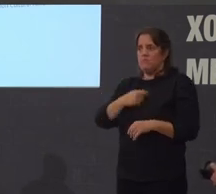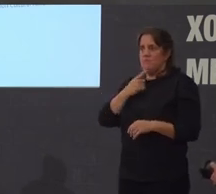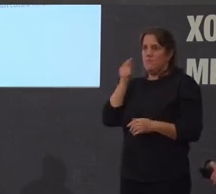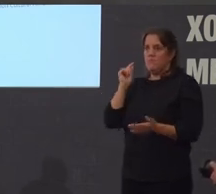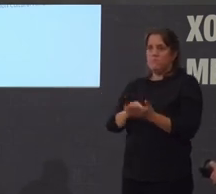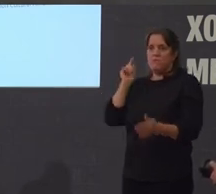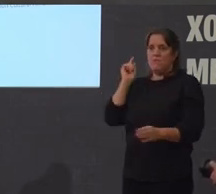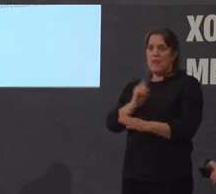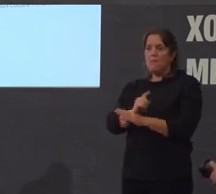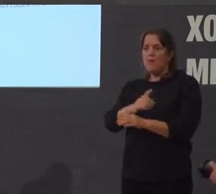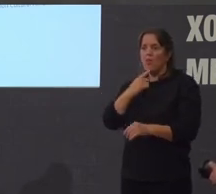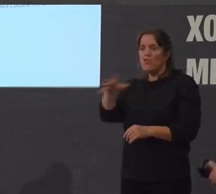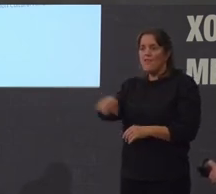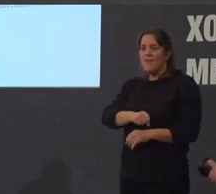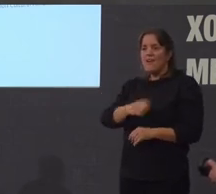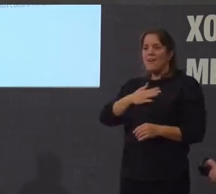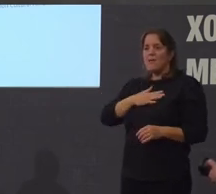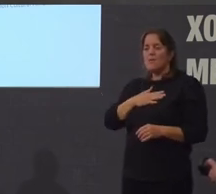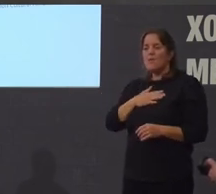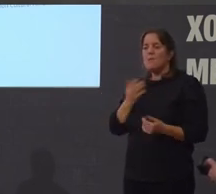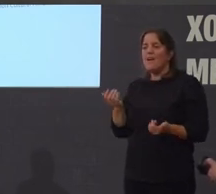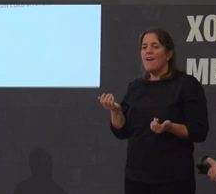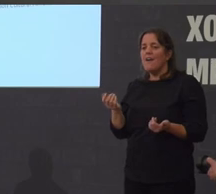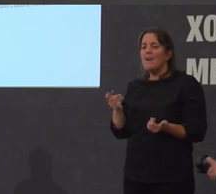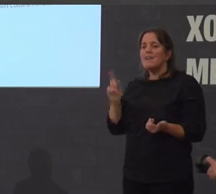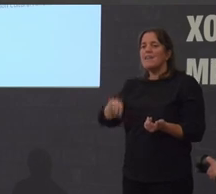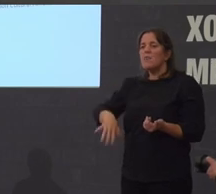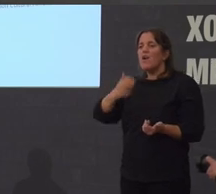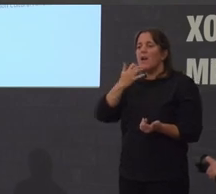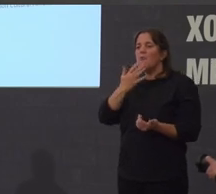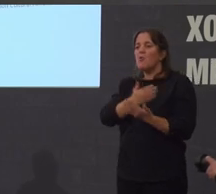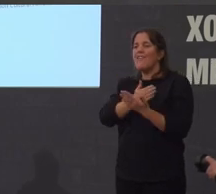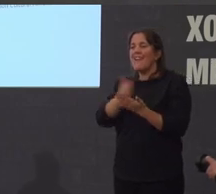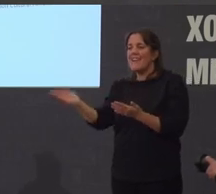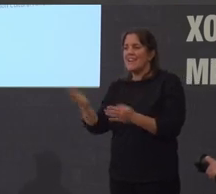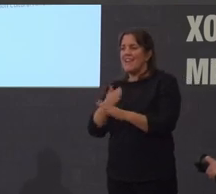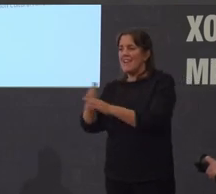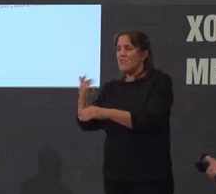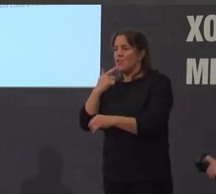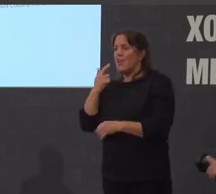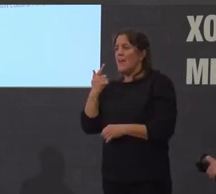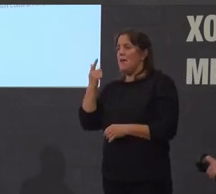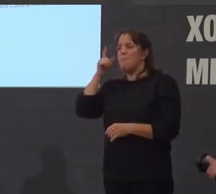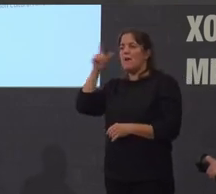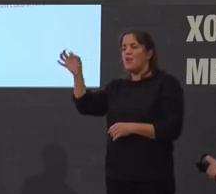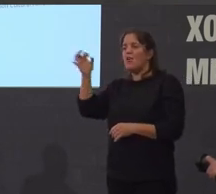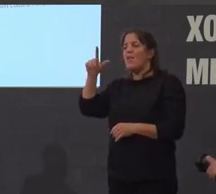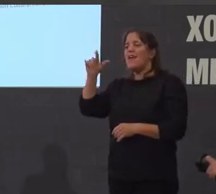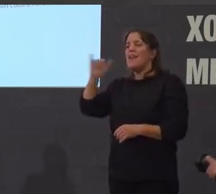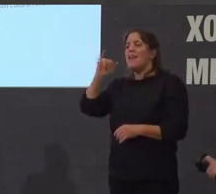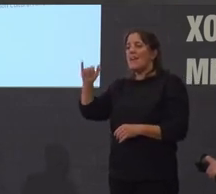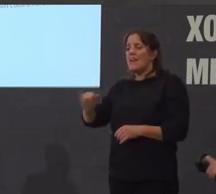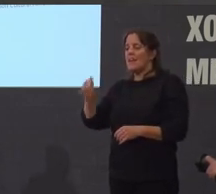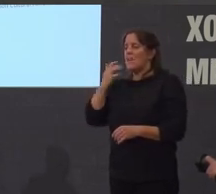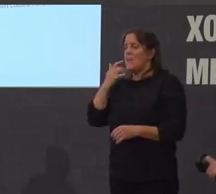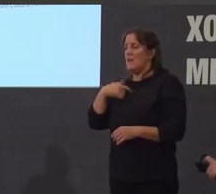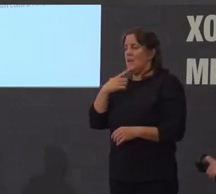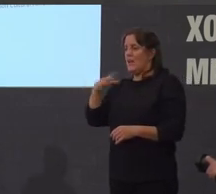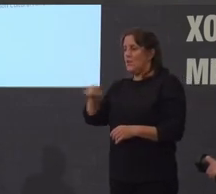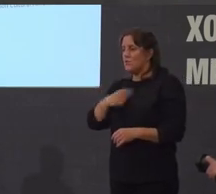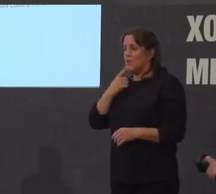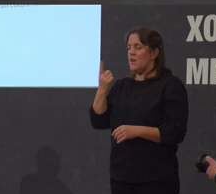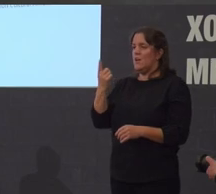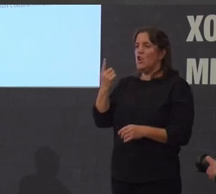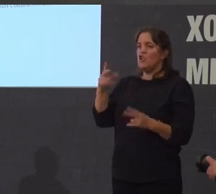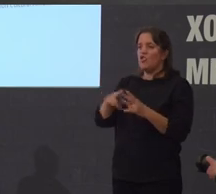primeros días se funk con él la y puede ser un ejemplo del resto la parroquia de lérez la que incautan una sociedad